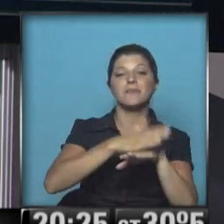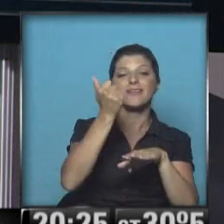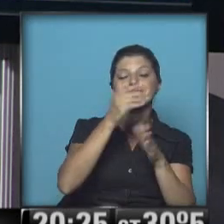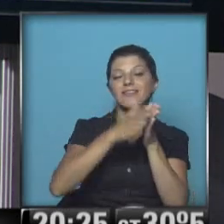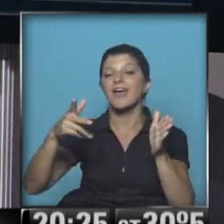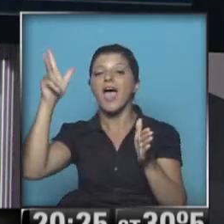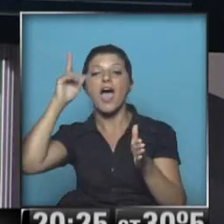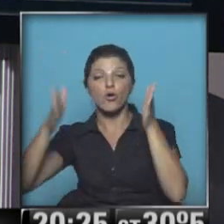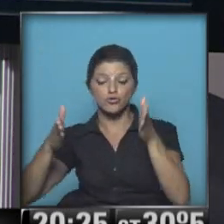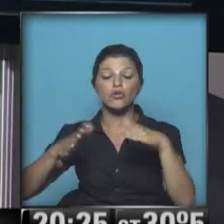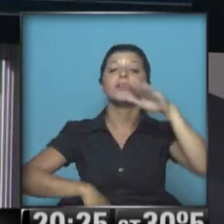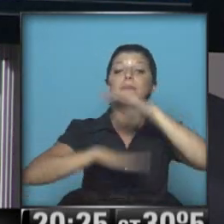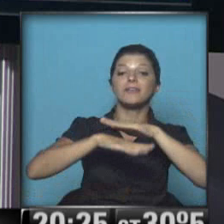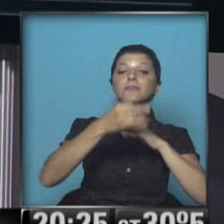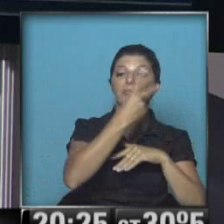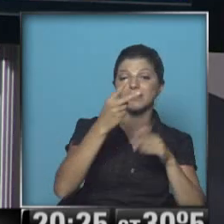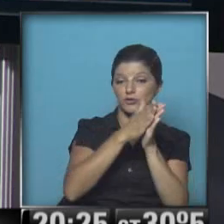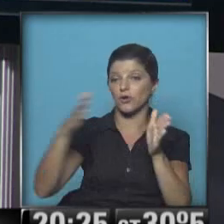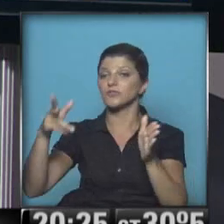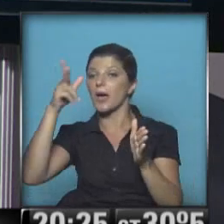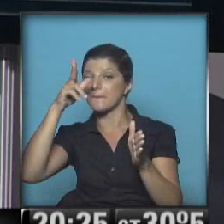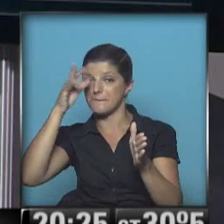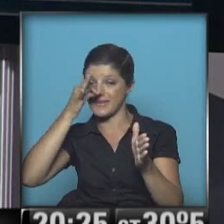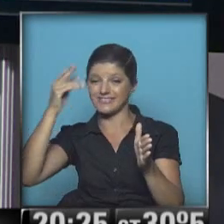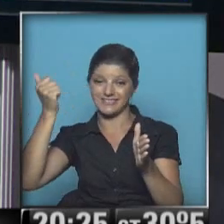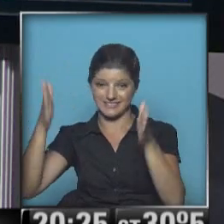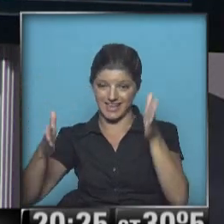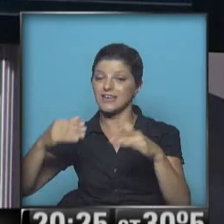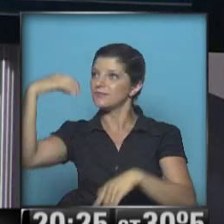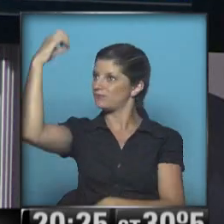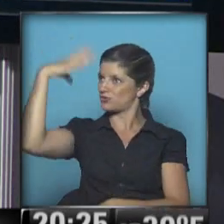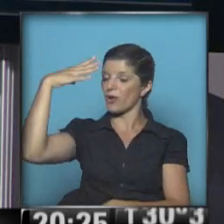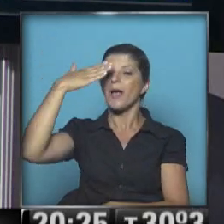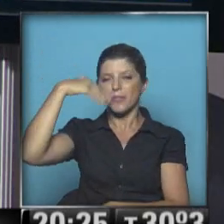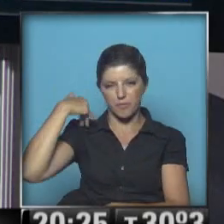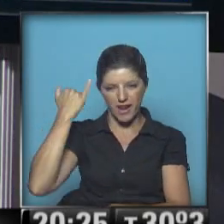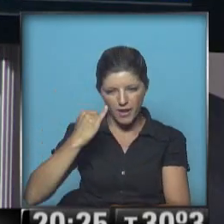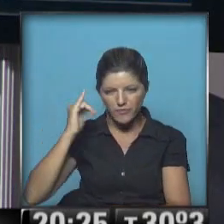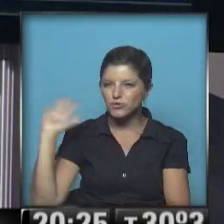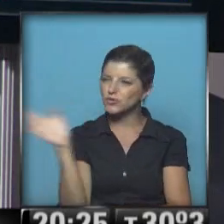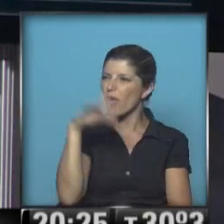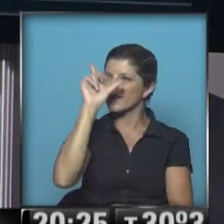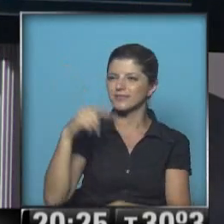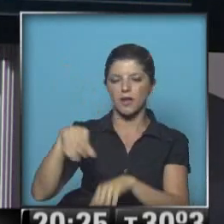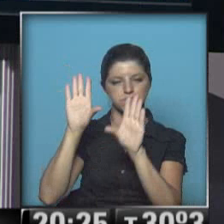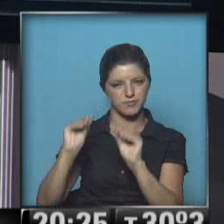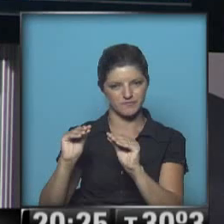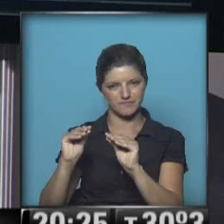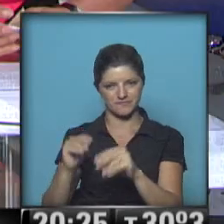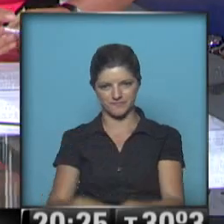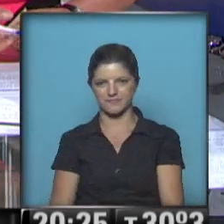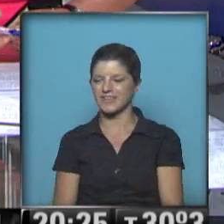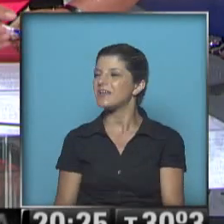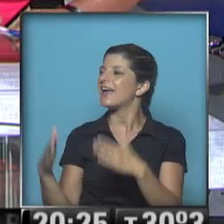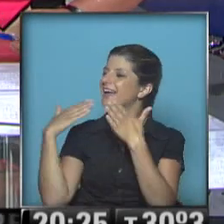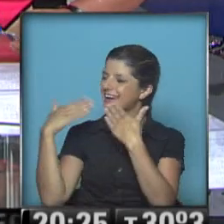gr máximas de 22 a 26 gr el día jueves y a pleno Sol en un momentito les cuento en detalle el pronóstico para el resto del país muy bien